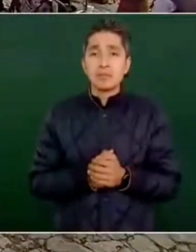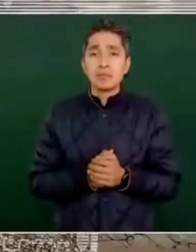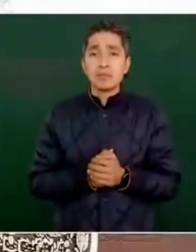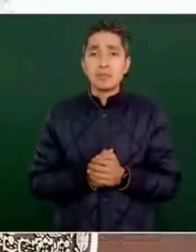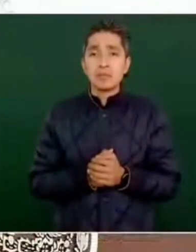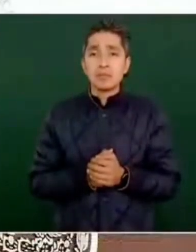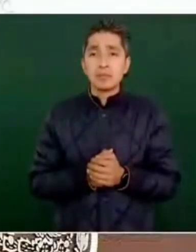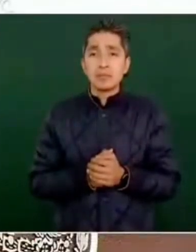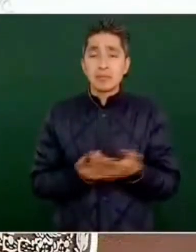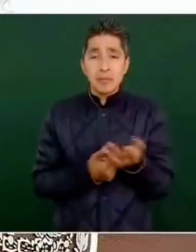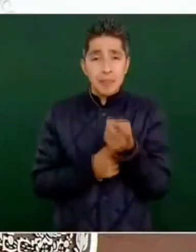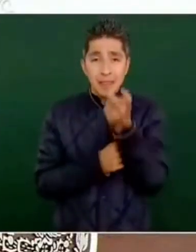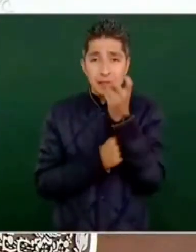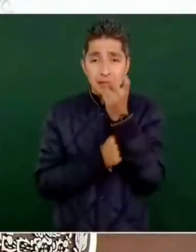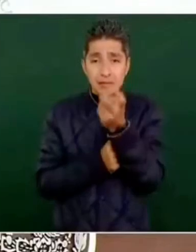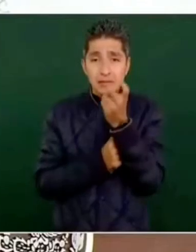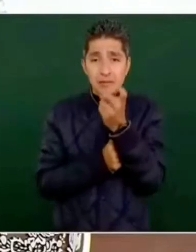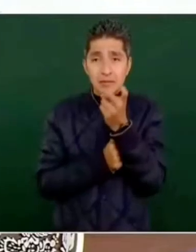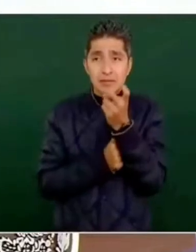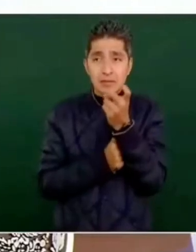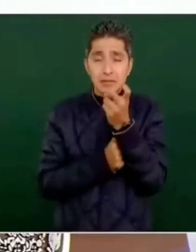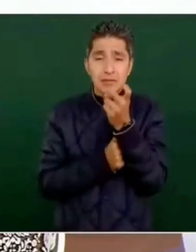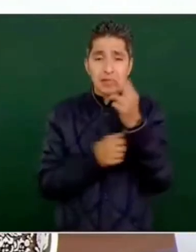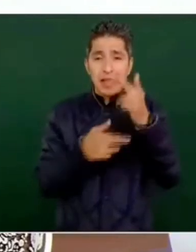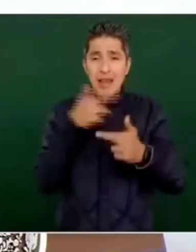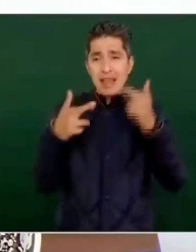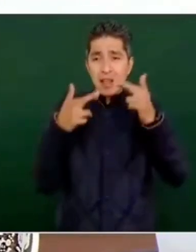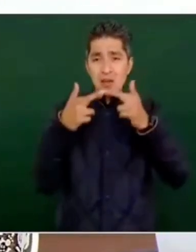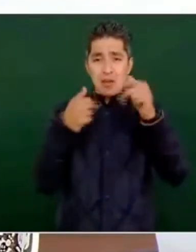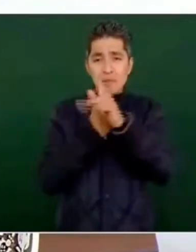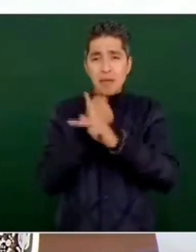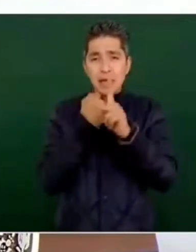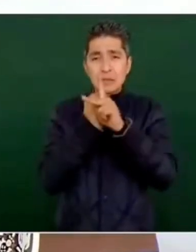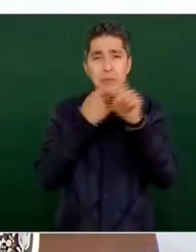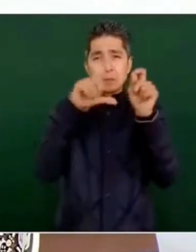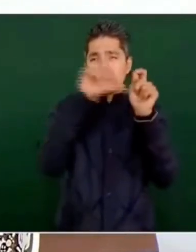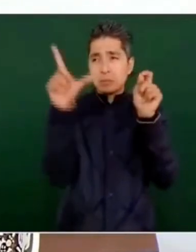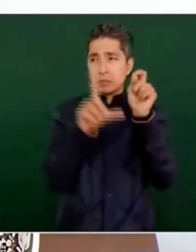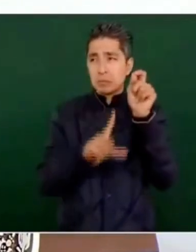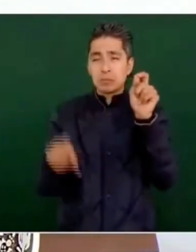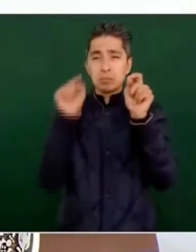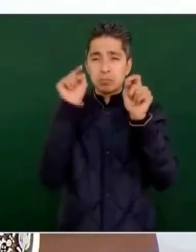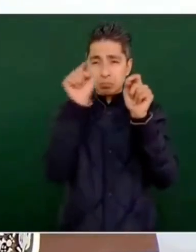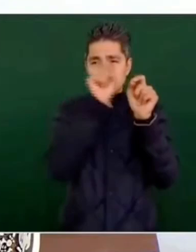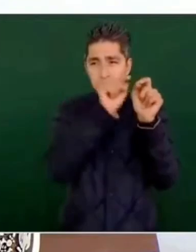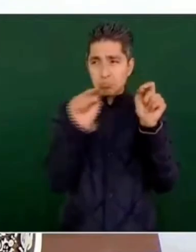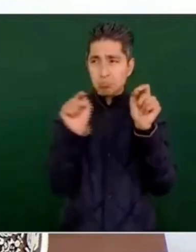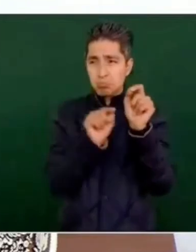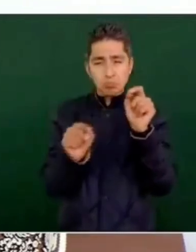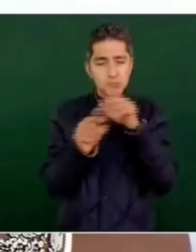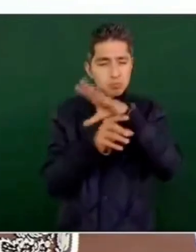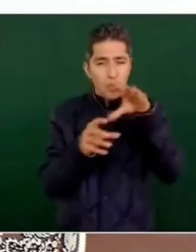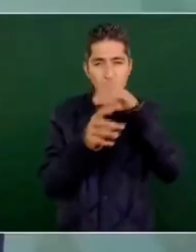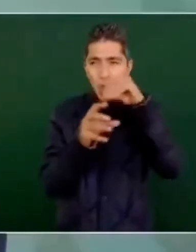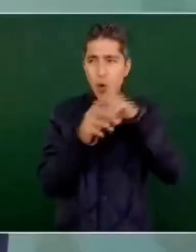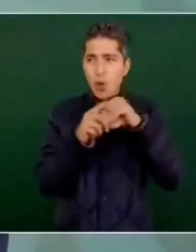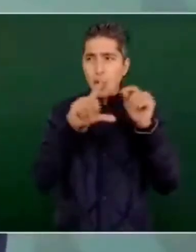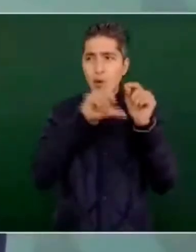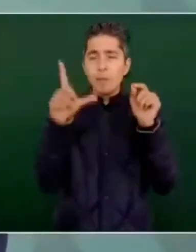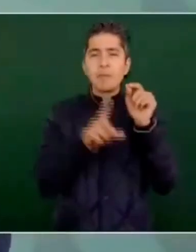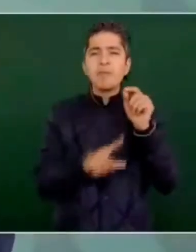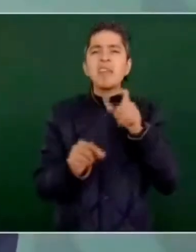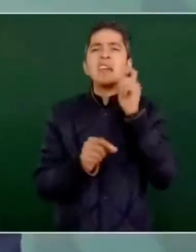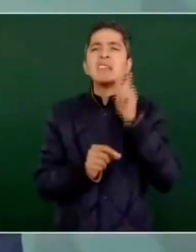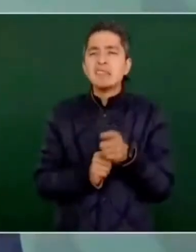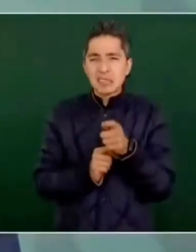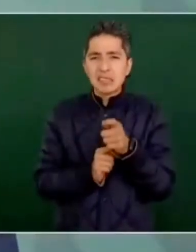En esos momentos, en todas las regiones del país, en todas partes del territorio, se escuchaba